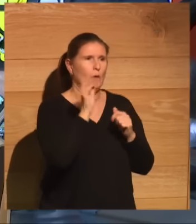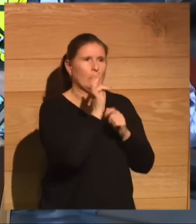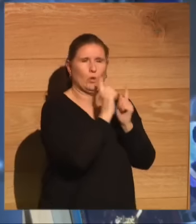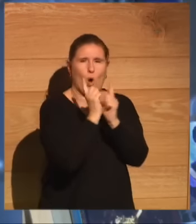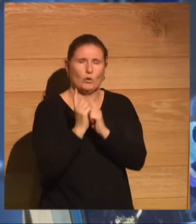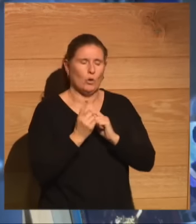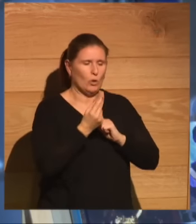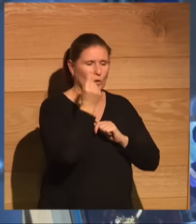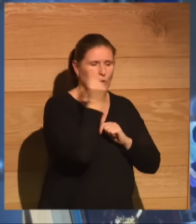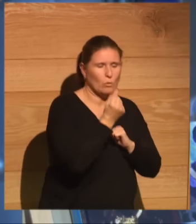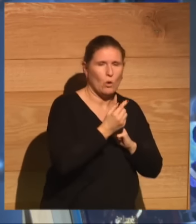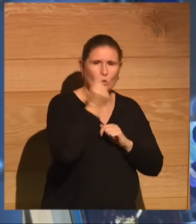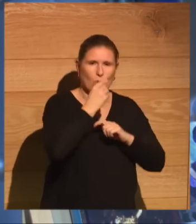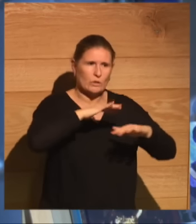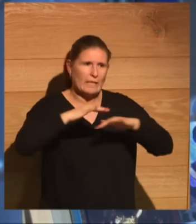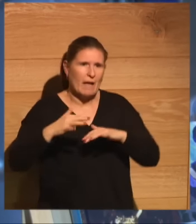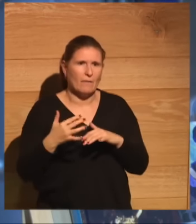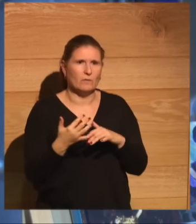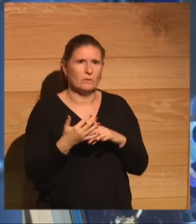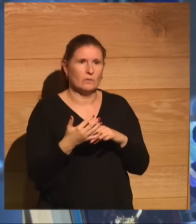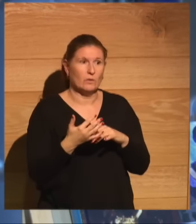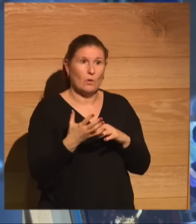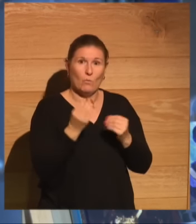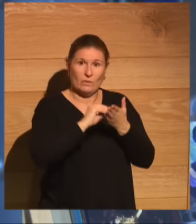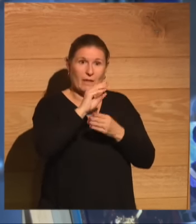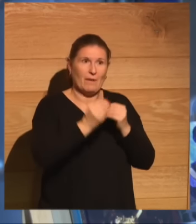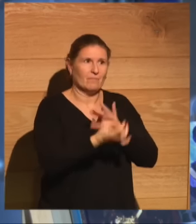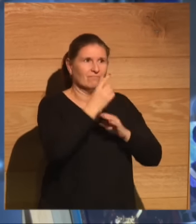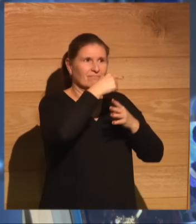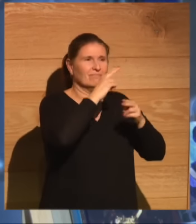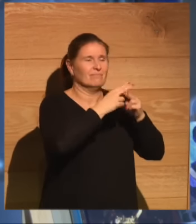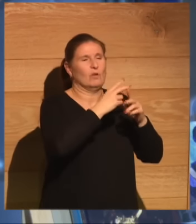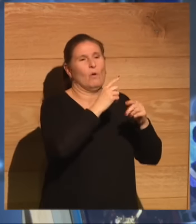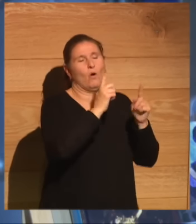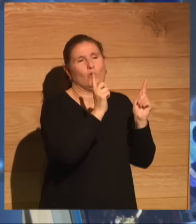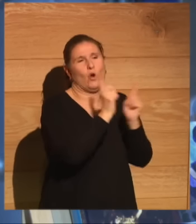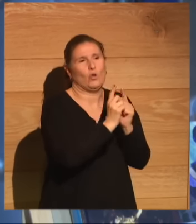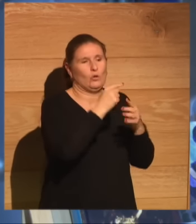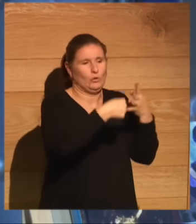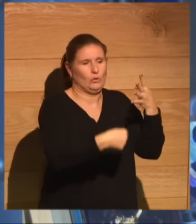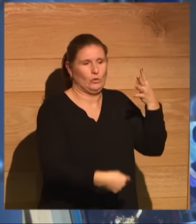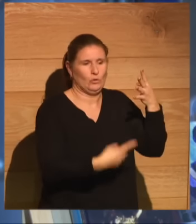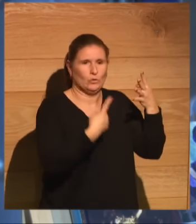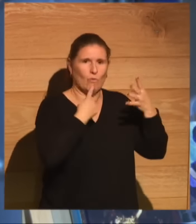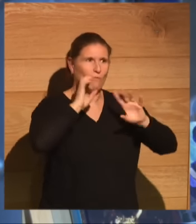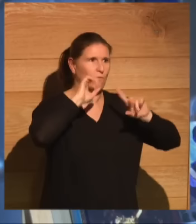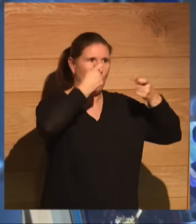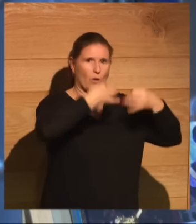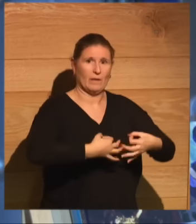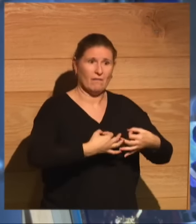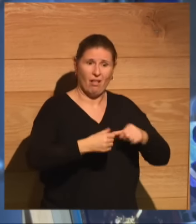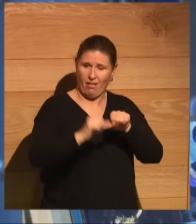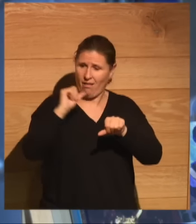sus dibujos animados. Muchas veces esto aparece en la lista de IMDb como si fueran cortos formales y no lo son. Muchas veces son los